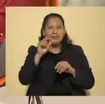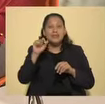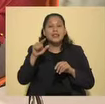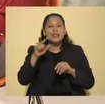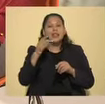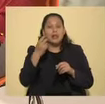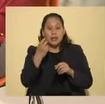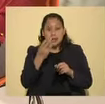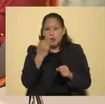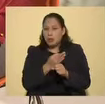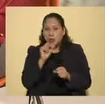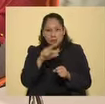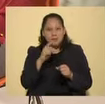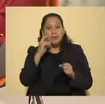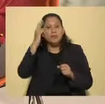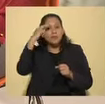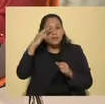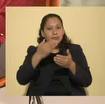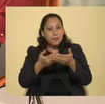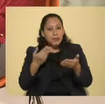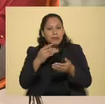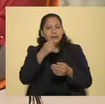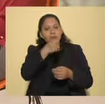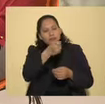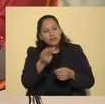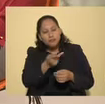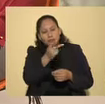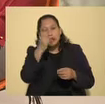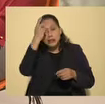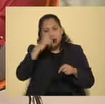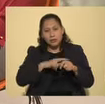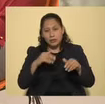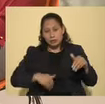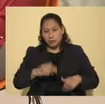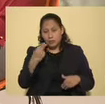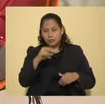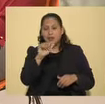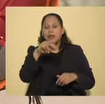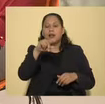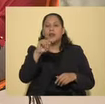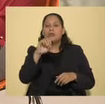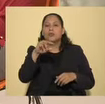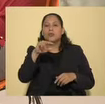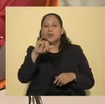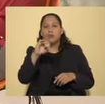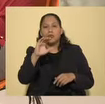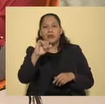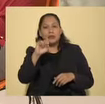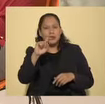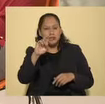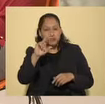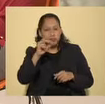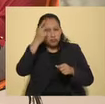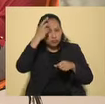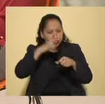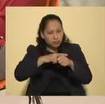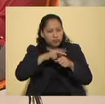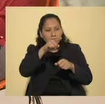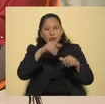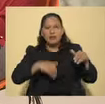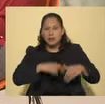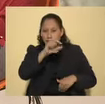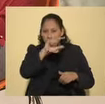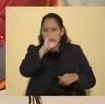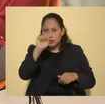excepción, ya que Rodrigo Murray entrevistó a un gran director de teatro que se llama Antonio Castro, que ha dirigido, bueno, lo está dirigiendo en las obras completas